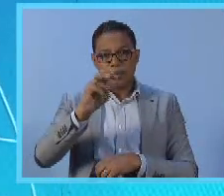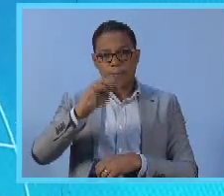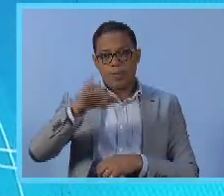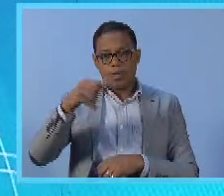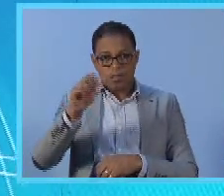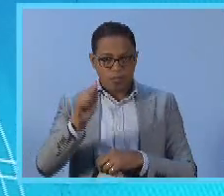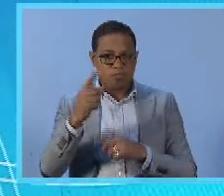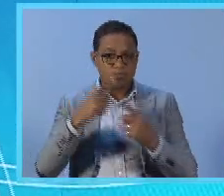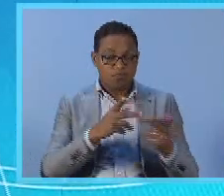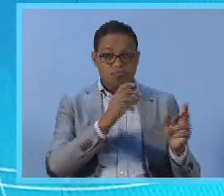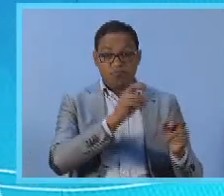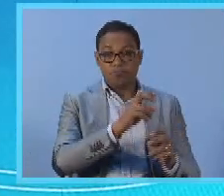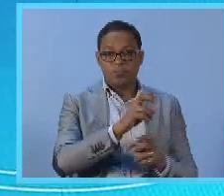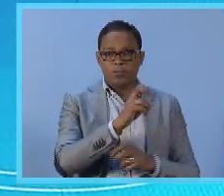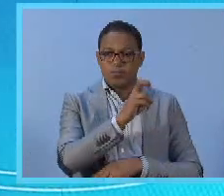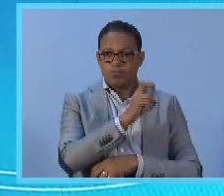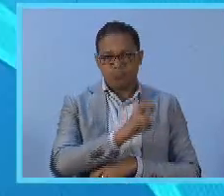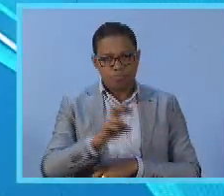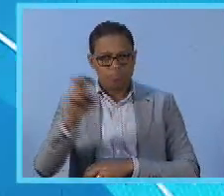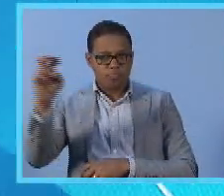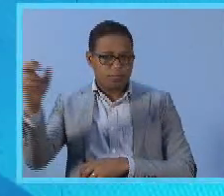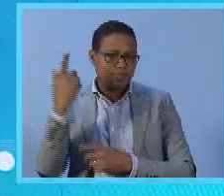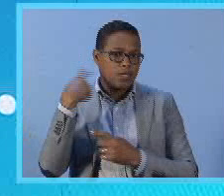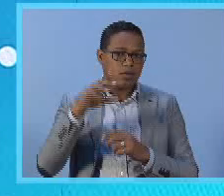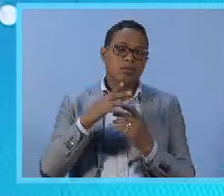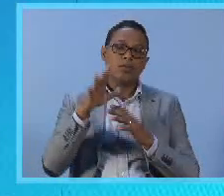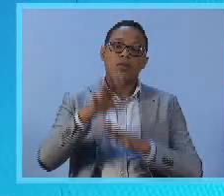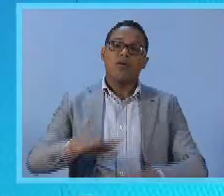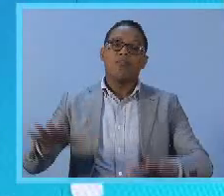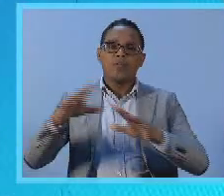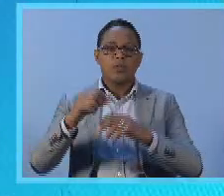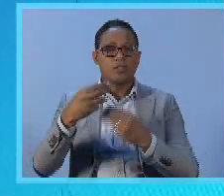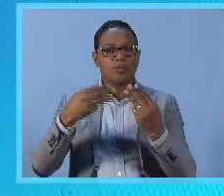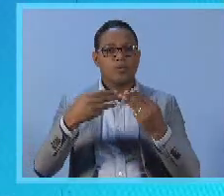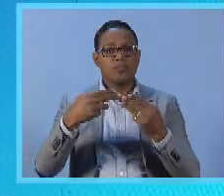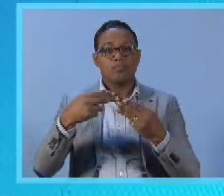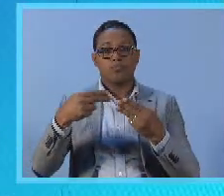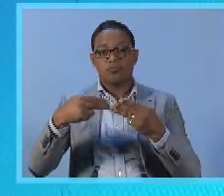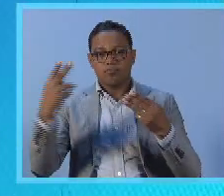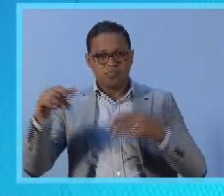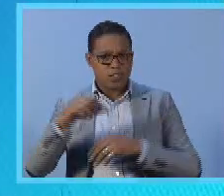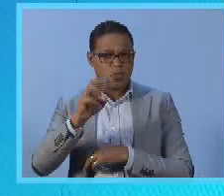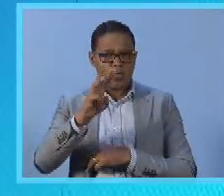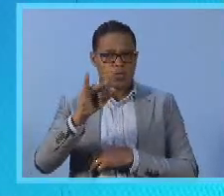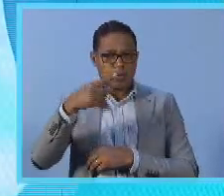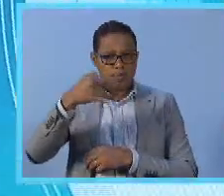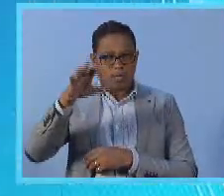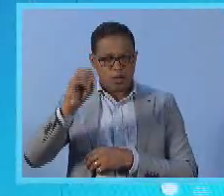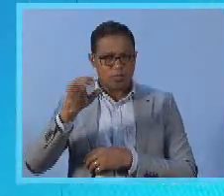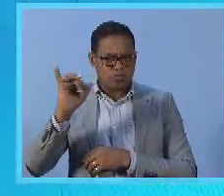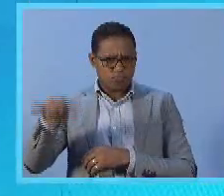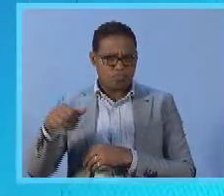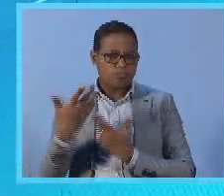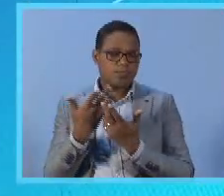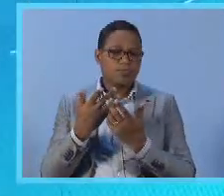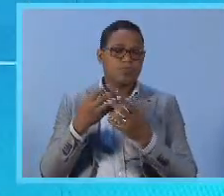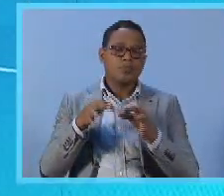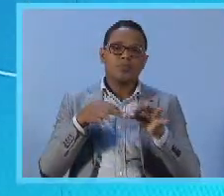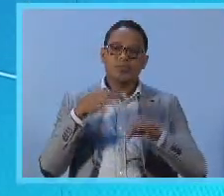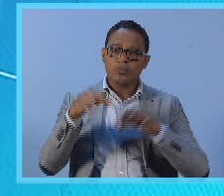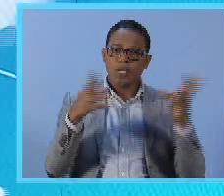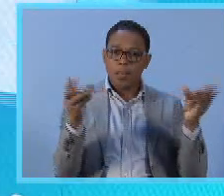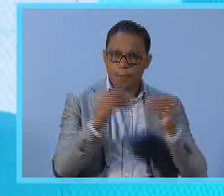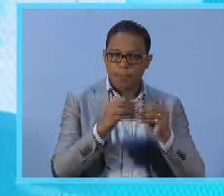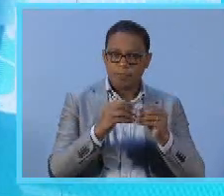como también nuestro corresponsal en la zona, Willy Peguero, y tenemos todos los pormenores en relación a este fatídico